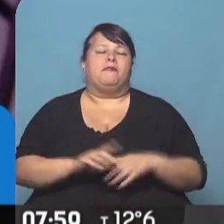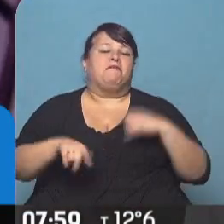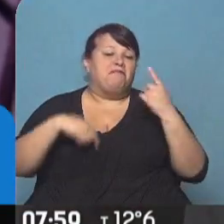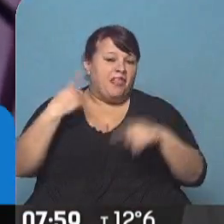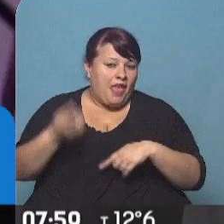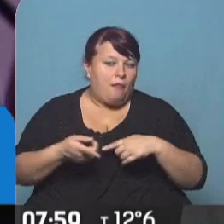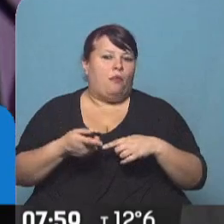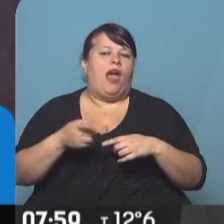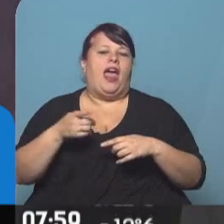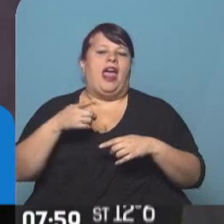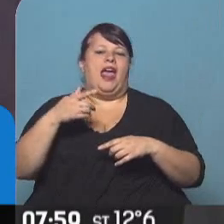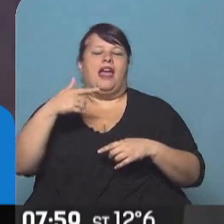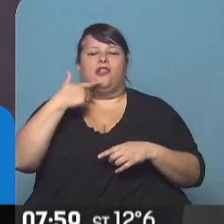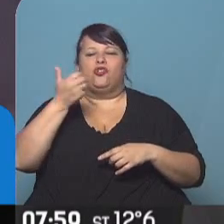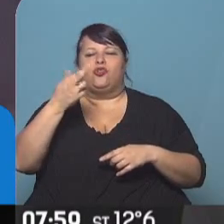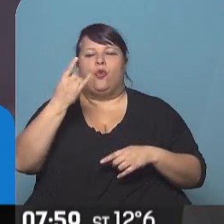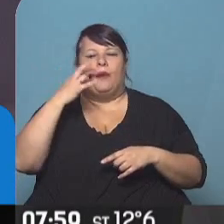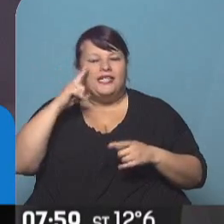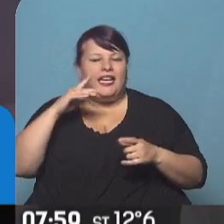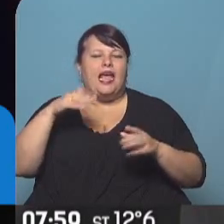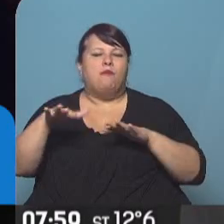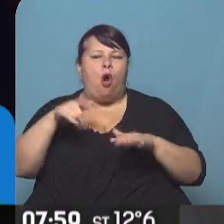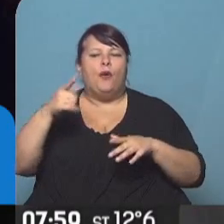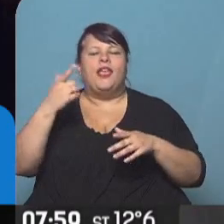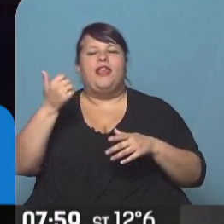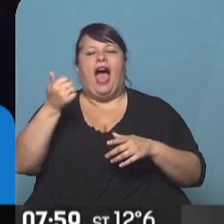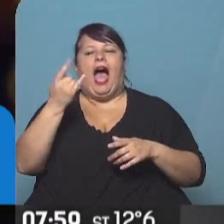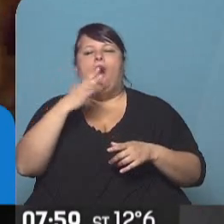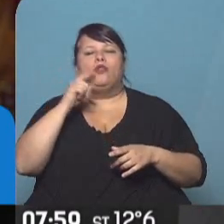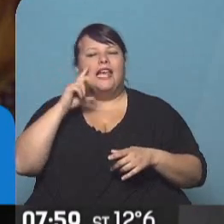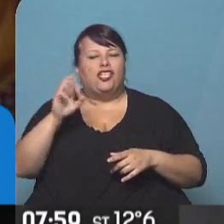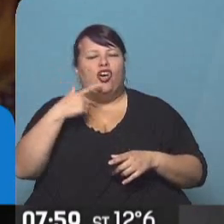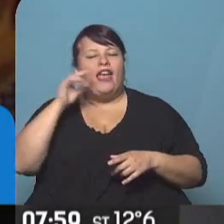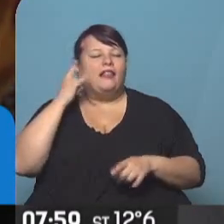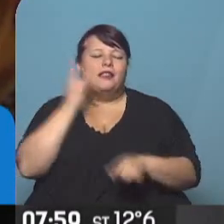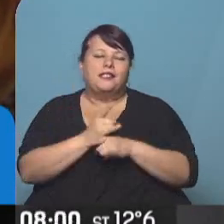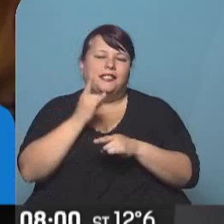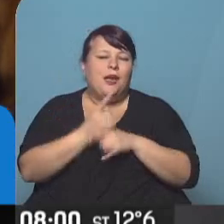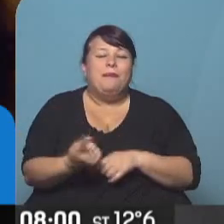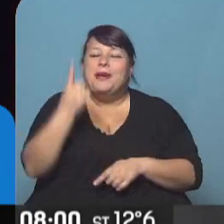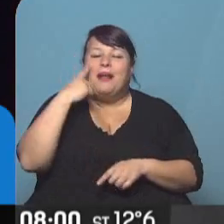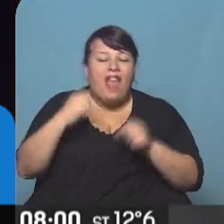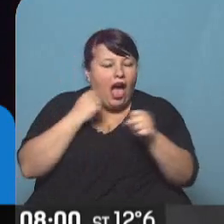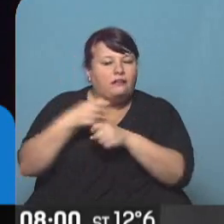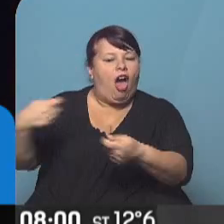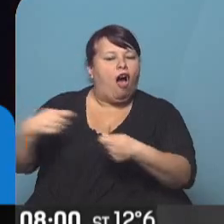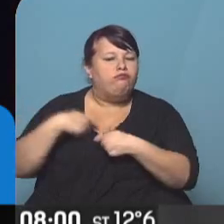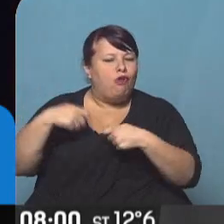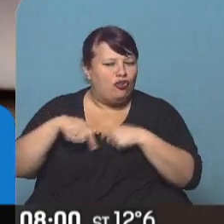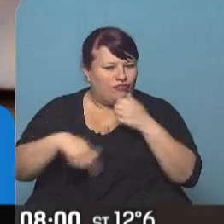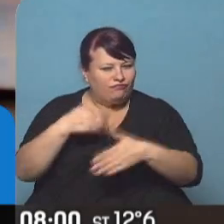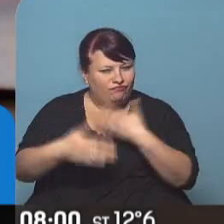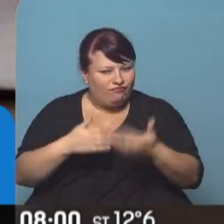después ya viene superchería la movida y los auténticos decadentes que como siempre desde el primer día están con nosotros en